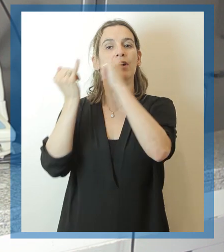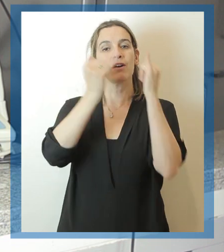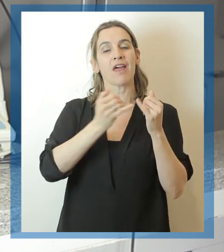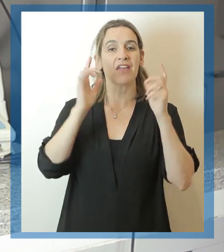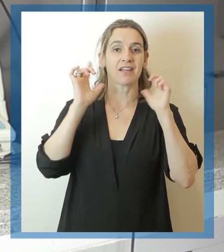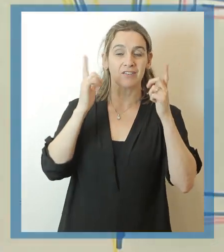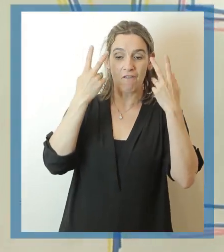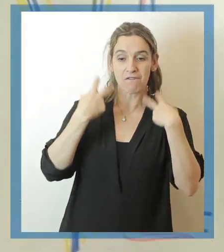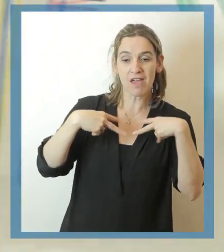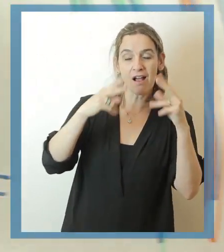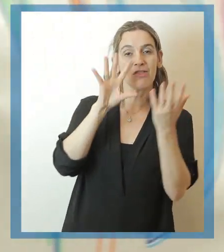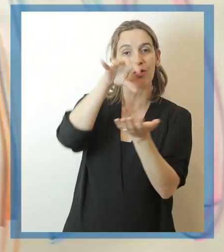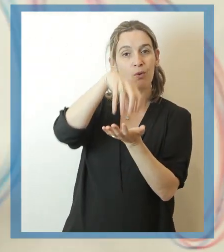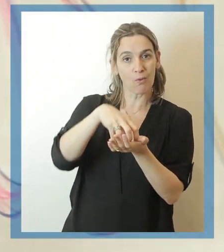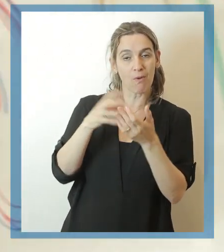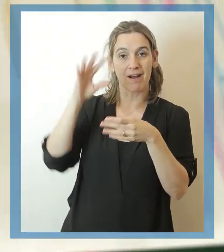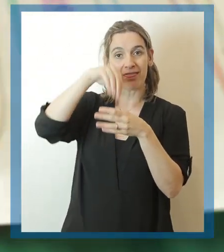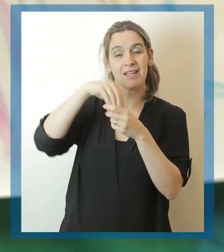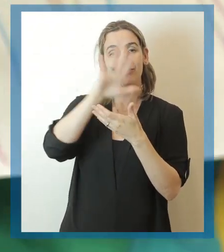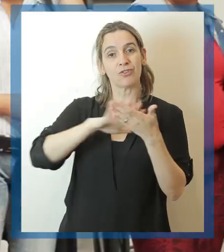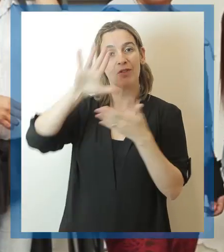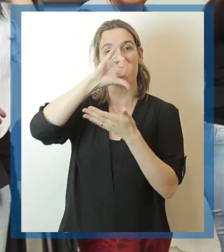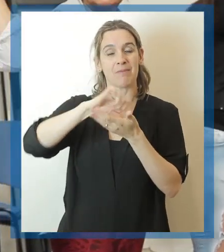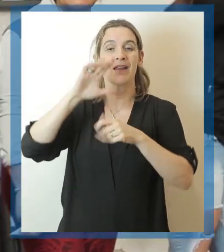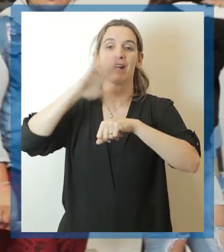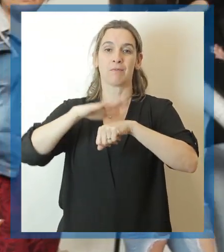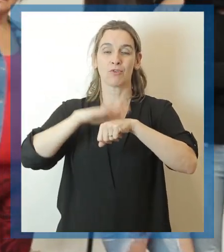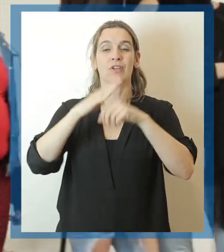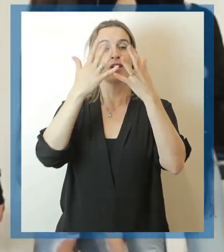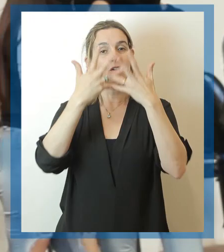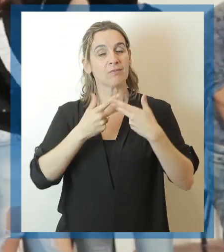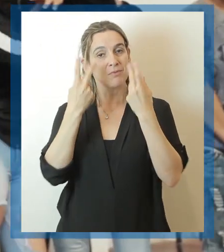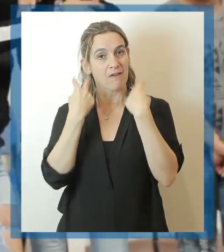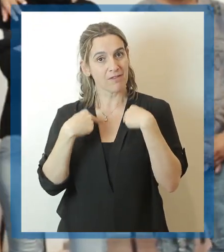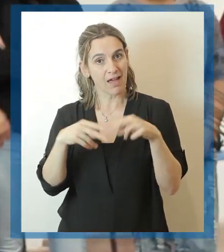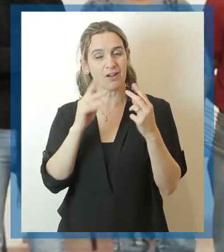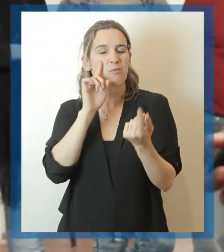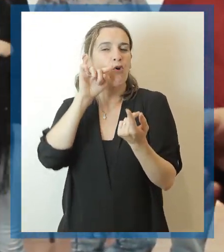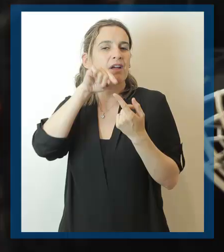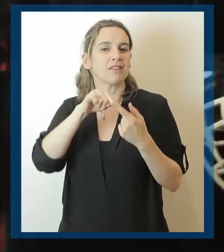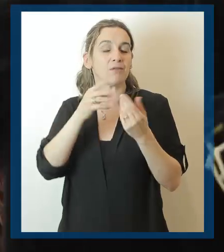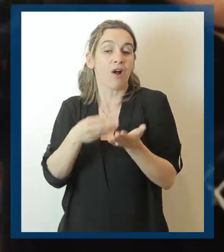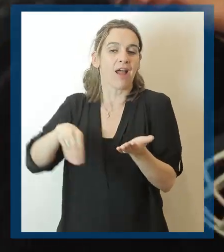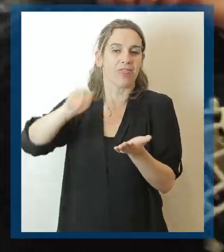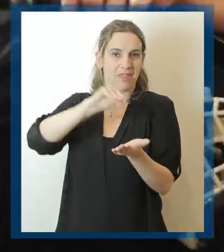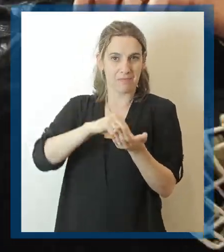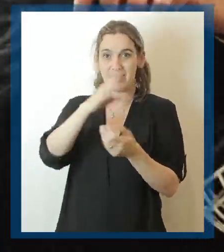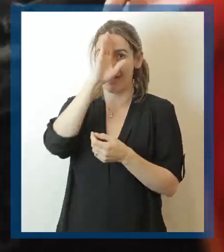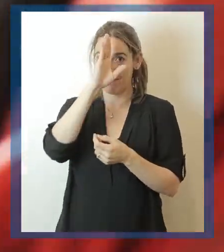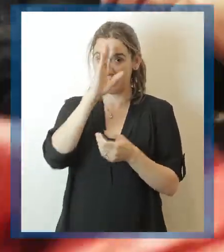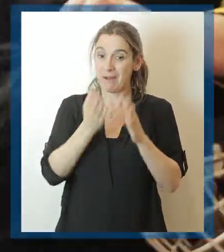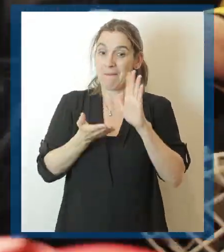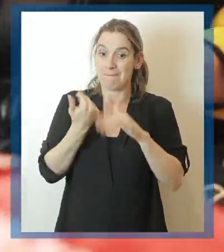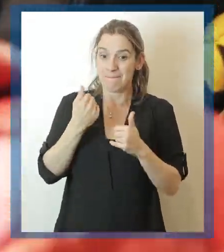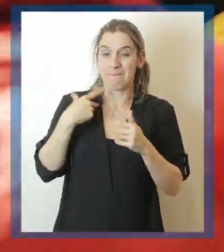estoy en tratamiento. Cada grupo realiza una jornada recreativa viajando a algún destino dentro del país, encargándose de organizar